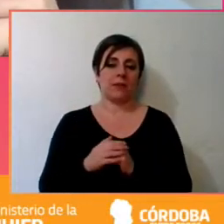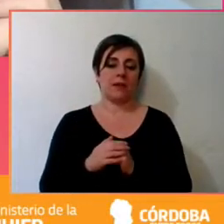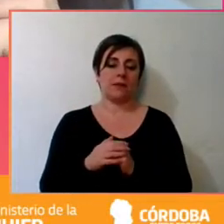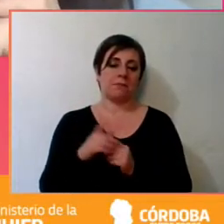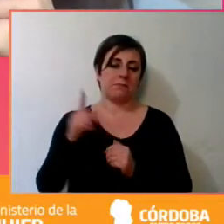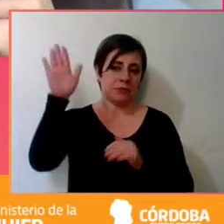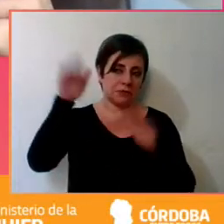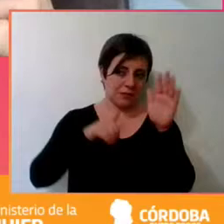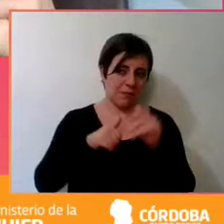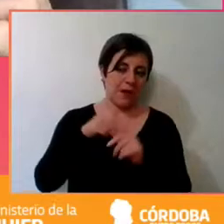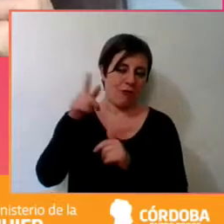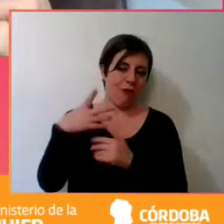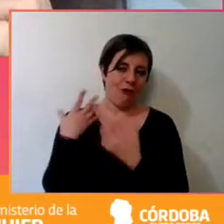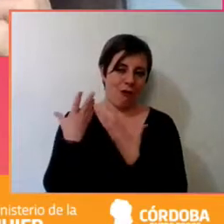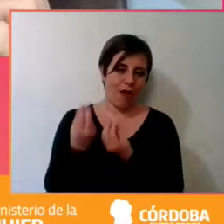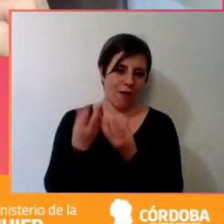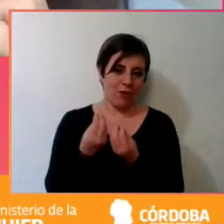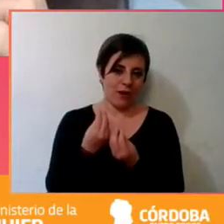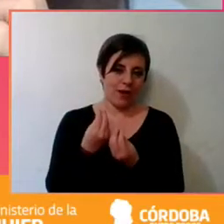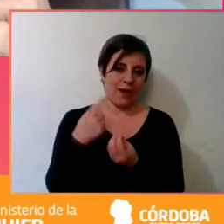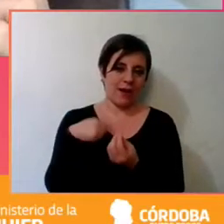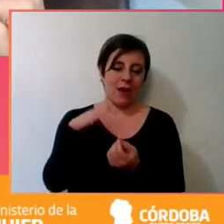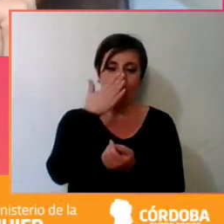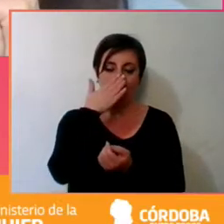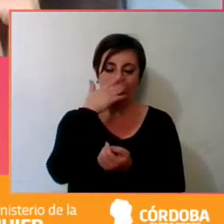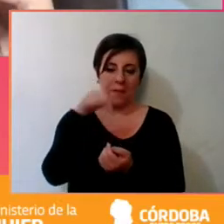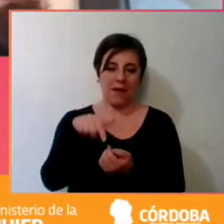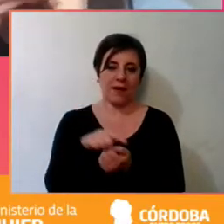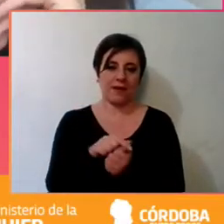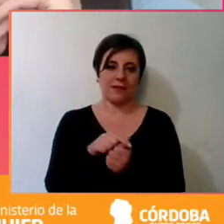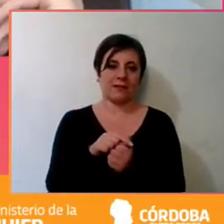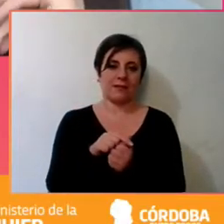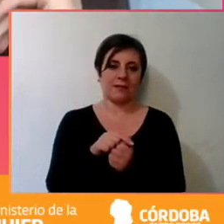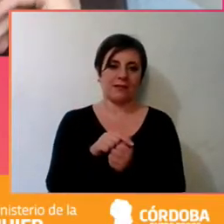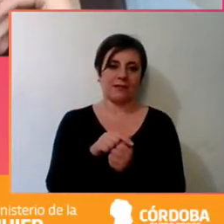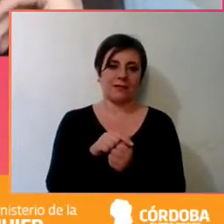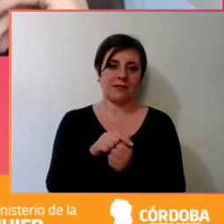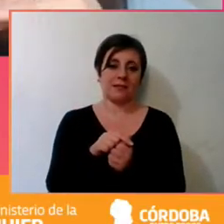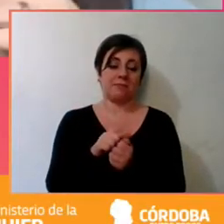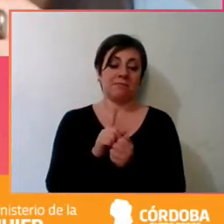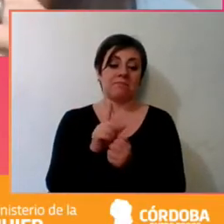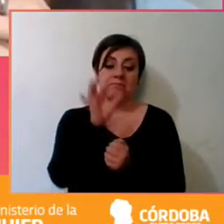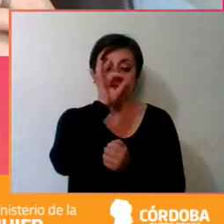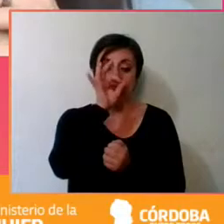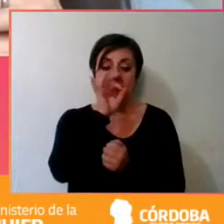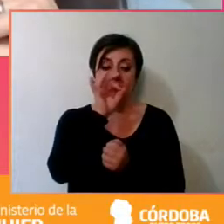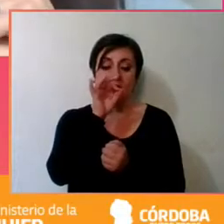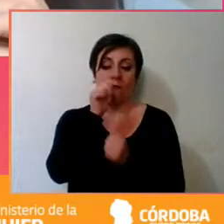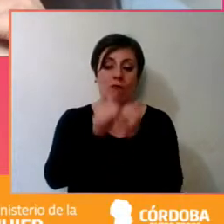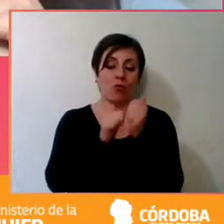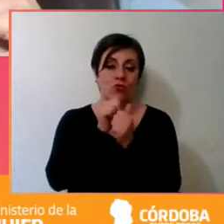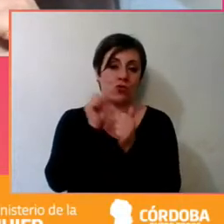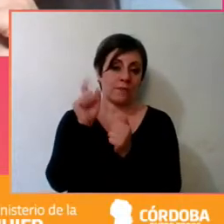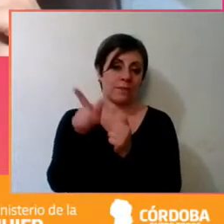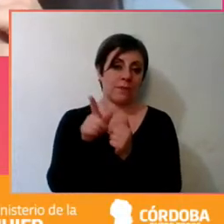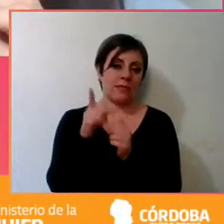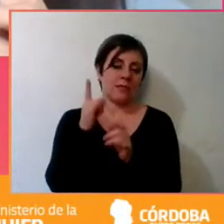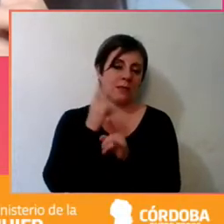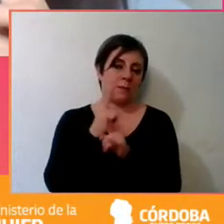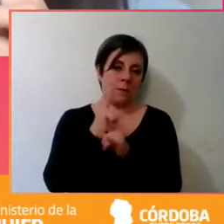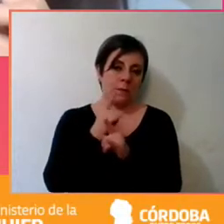a colaborar con nuestra provincia, aún sin haber ocupado todas estas funciones, siempre se